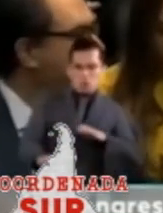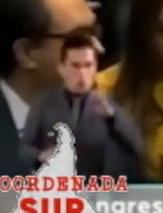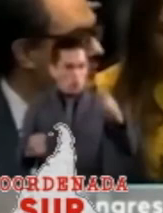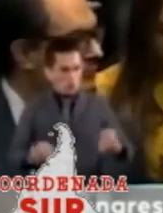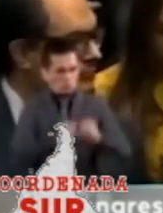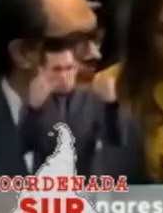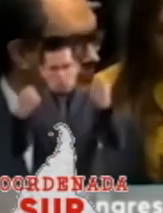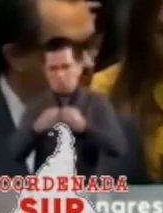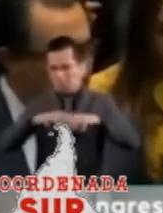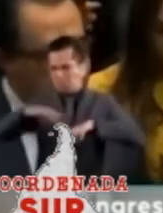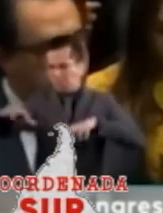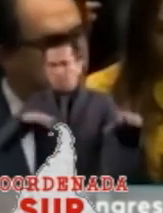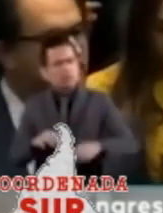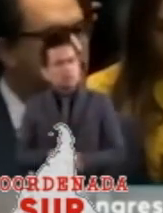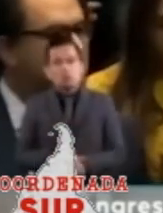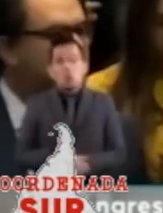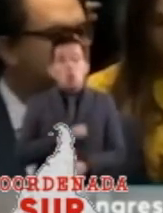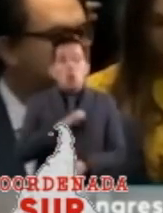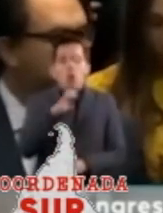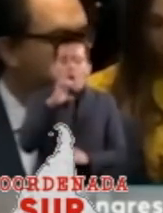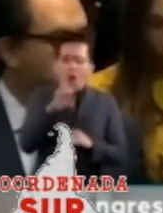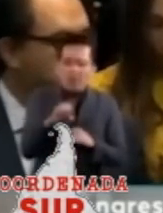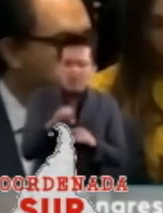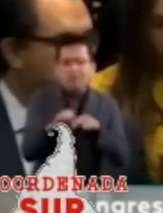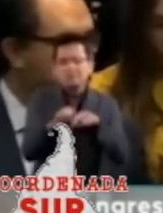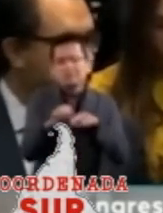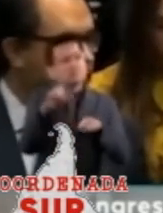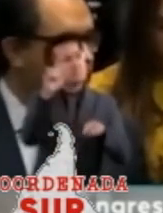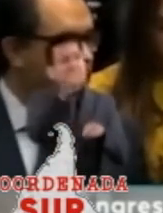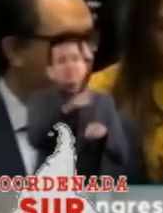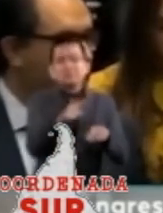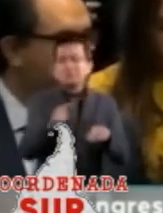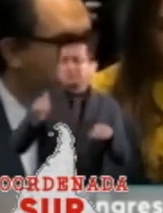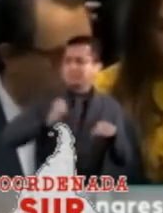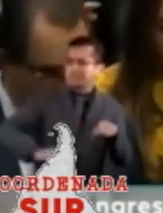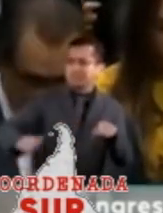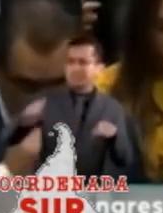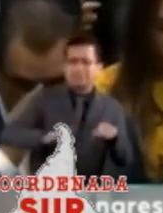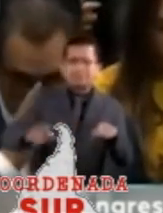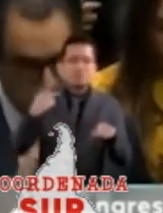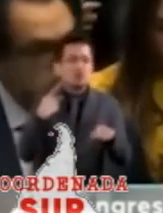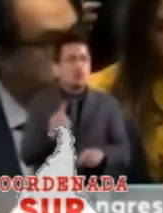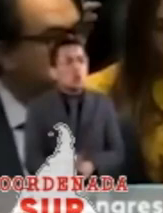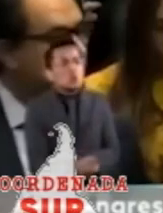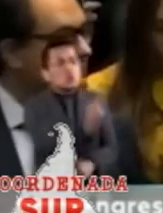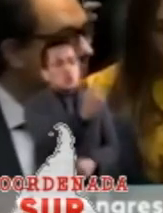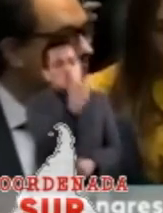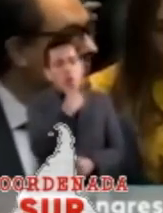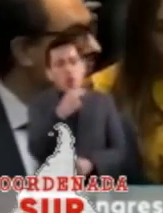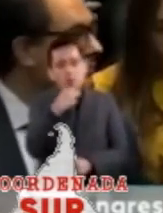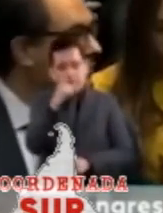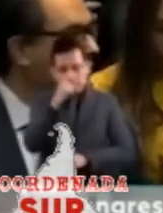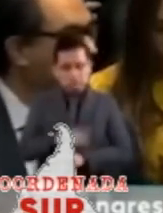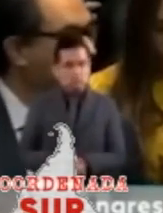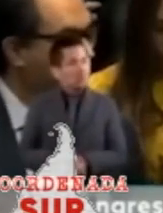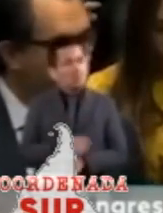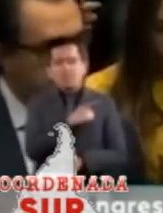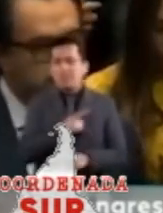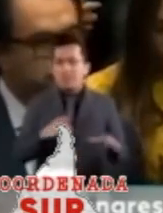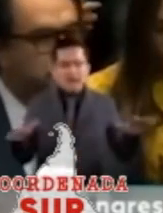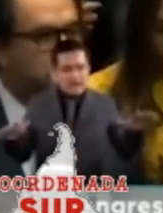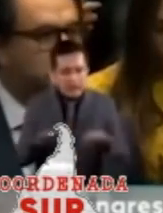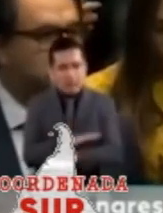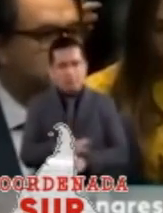señores, odiar es el verbo de este viejo régimen, de un solo hombre. Amar debe ser el